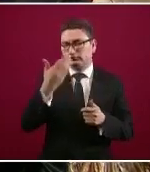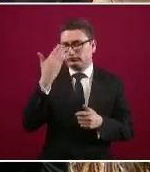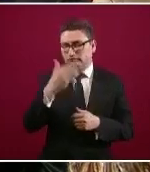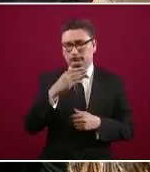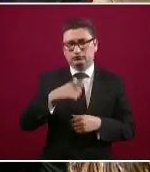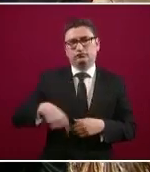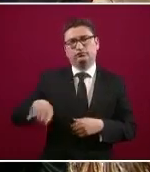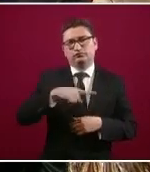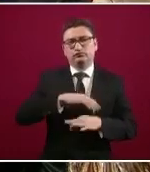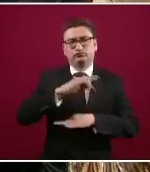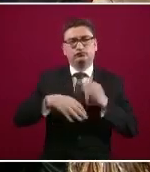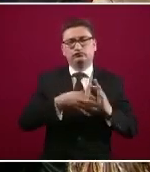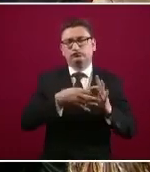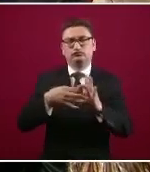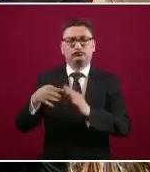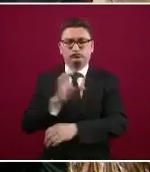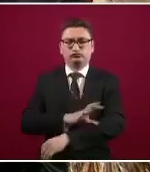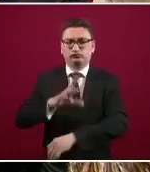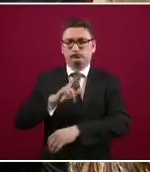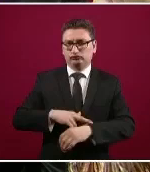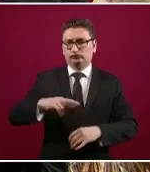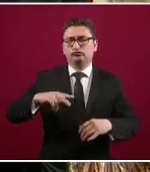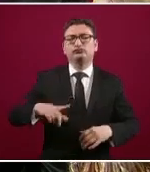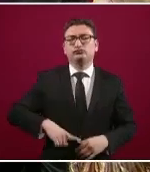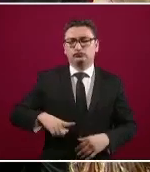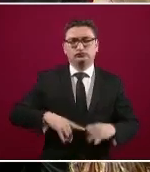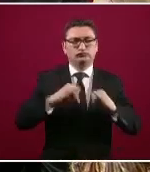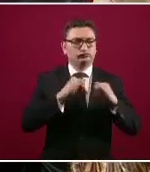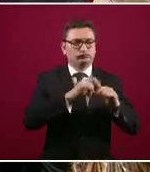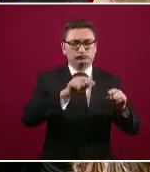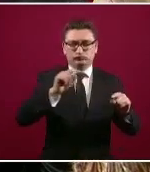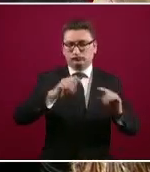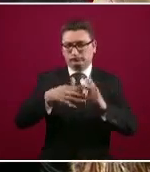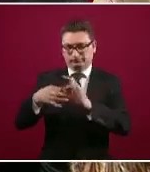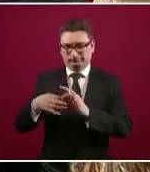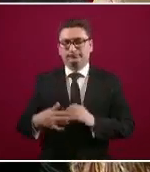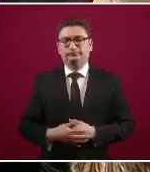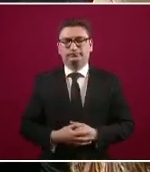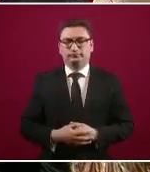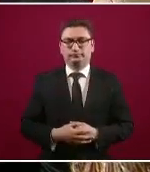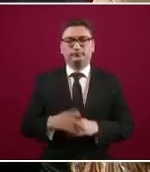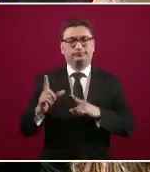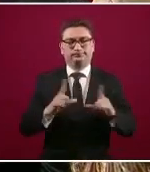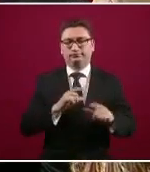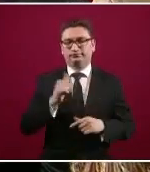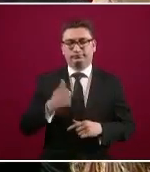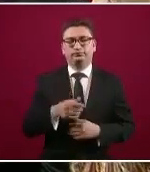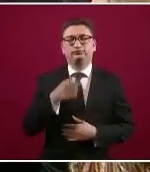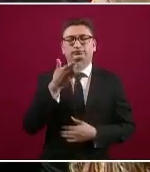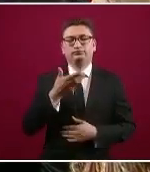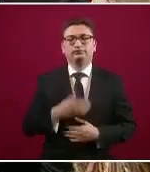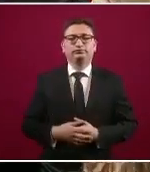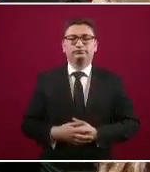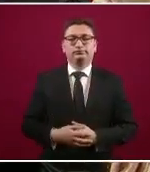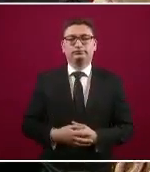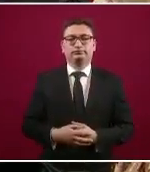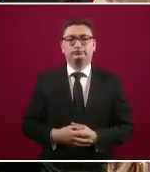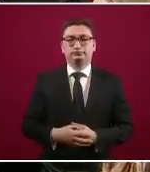coordinada prácticamente todas las dependencias de gobierno. La siguiente, por favor. En primer lugar, hay que señalar